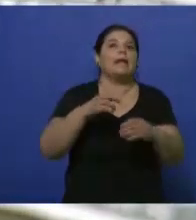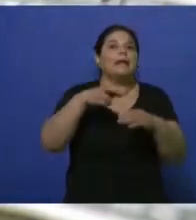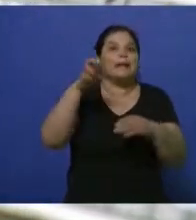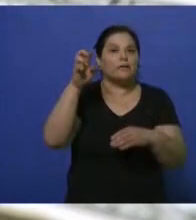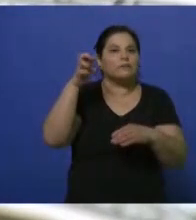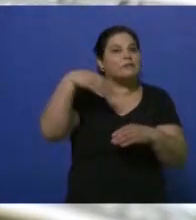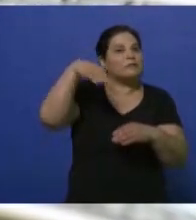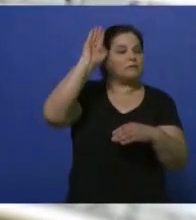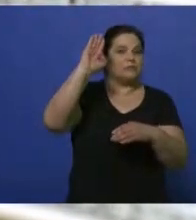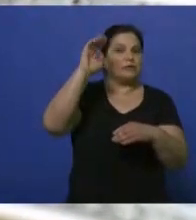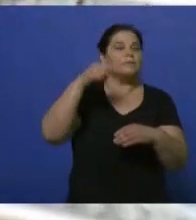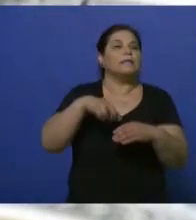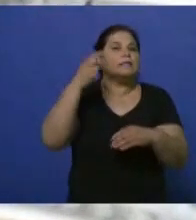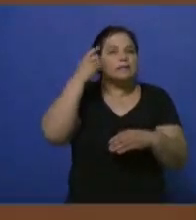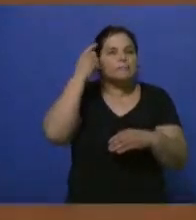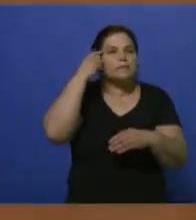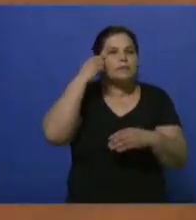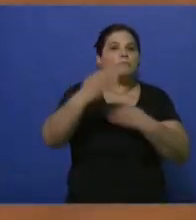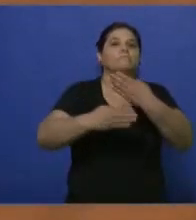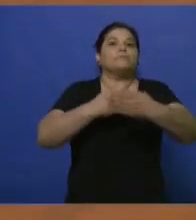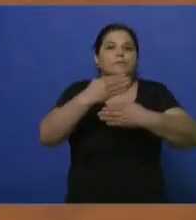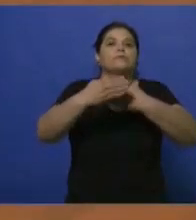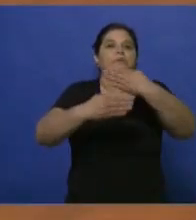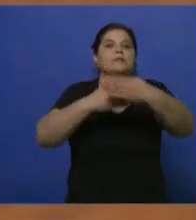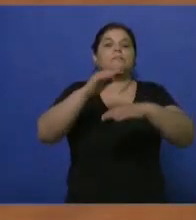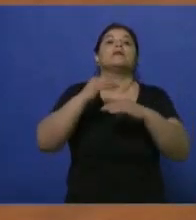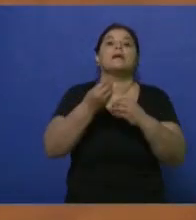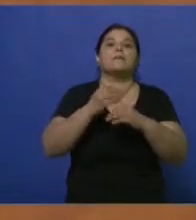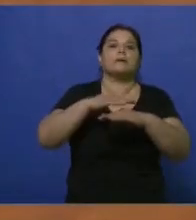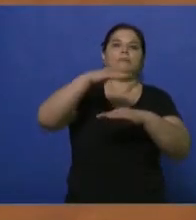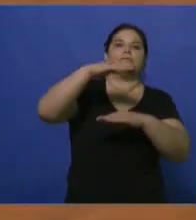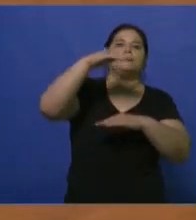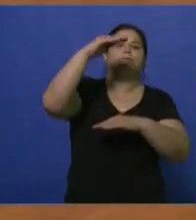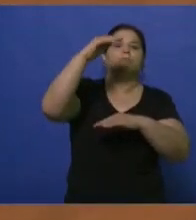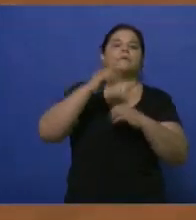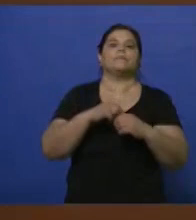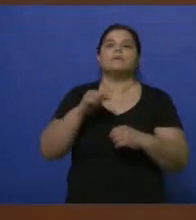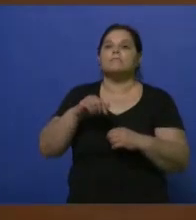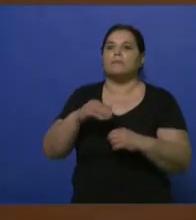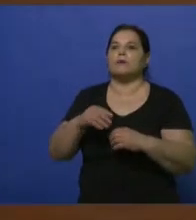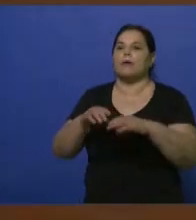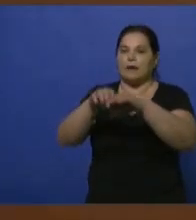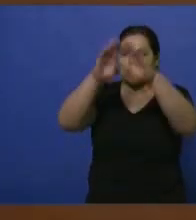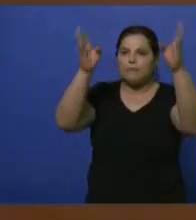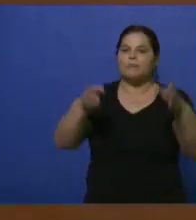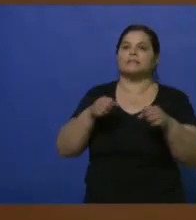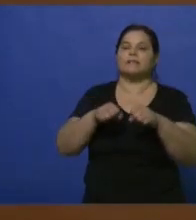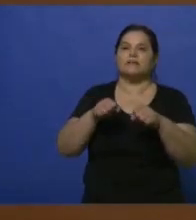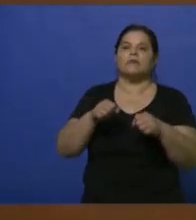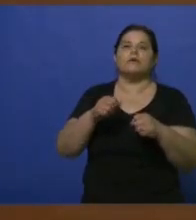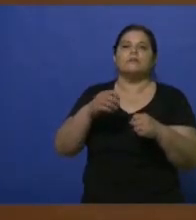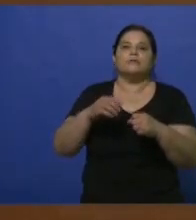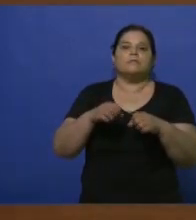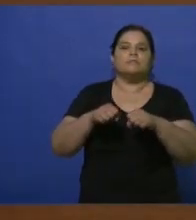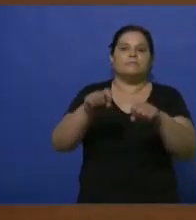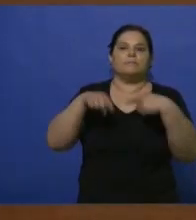No violentamente, pero va a tener que empezar un proceso para mejorar el tipo de cambio. Vamos a dejarlo de los almaceneros porque en realidad ha sido muy práctico y en